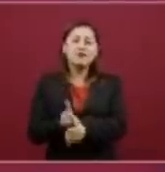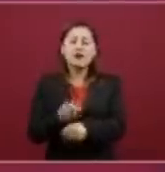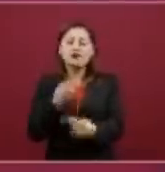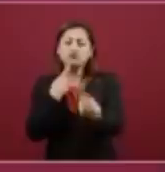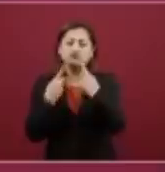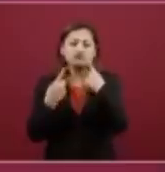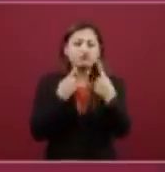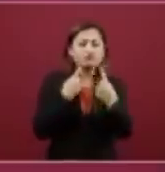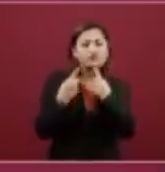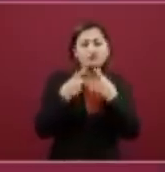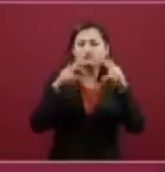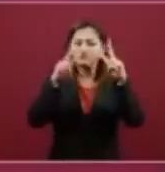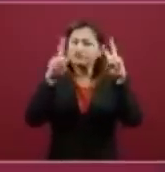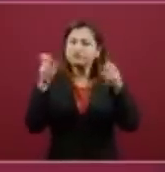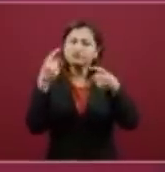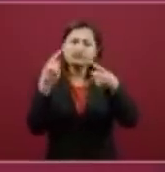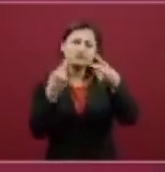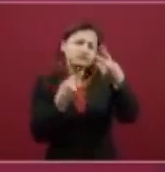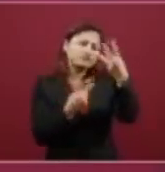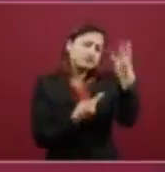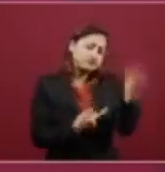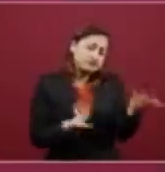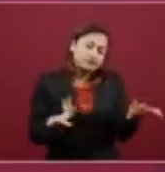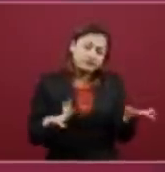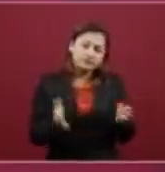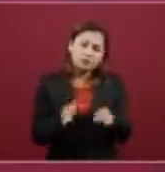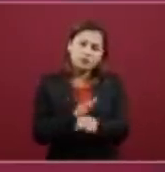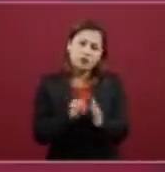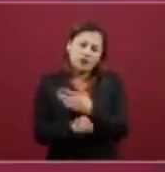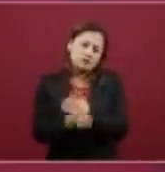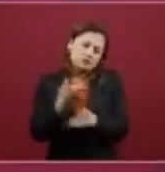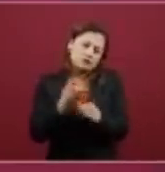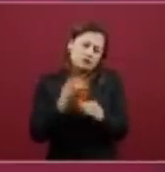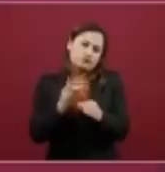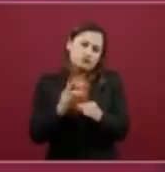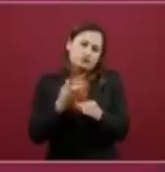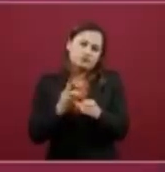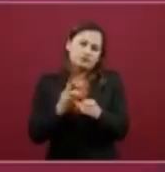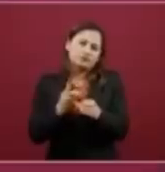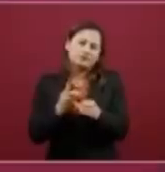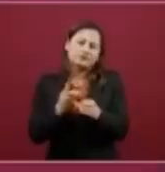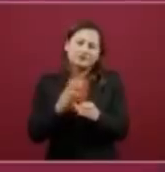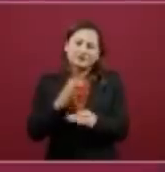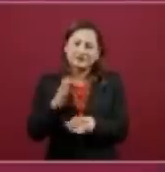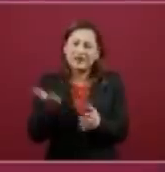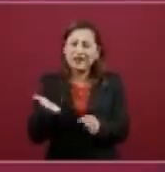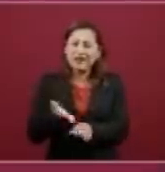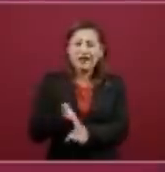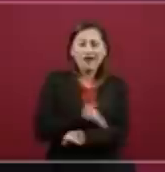estos temas que antes se ocultaban.